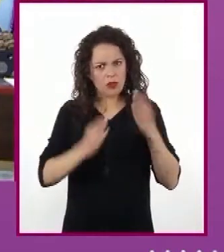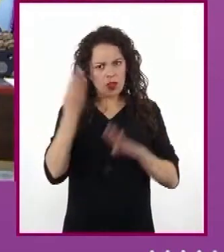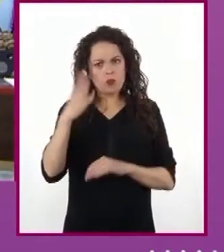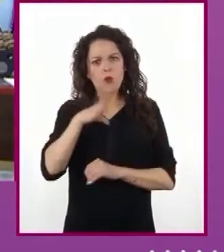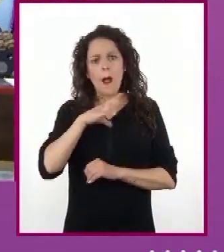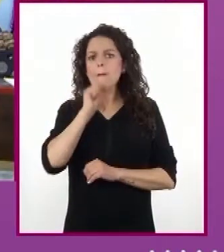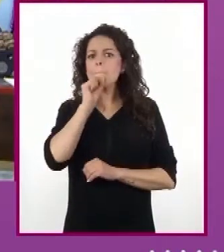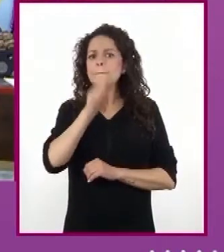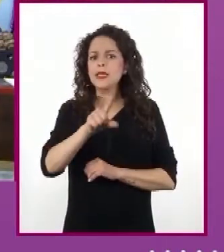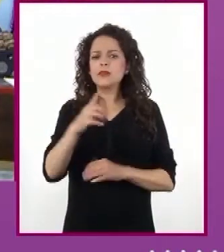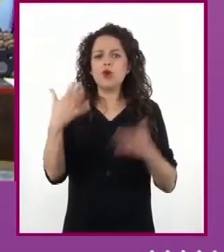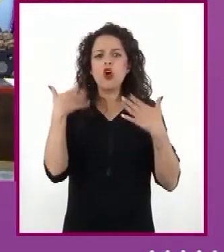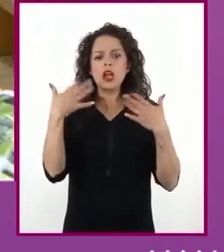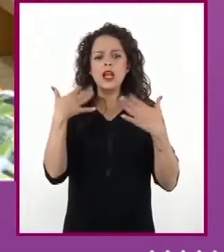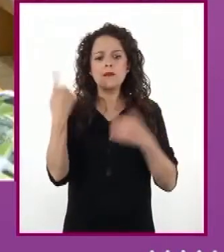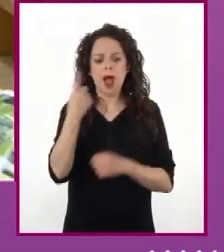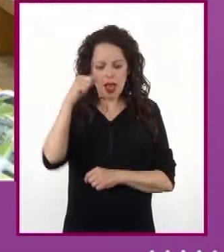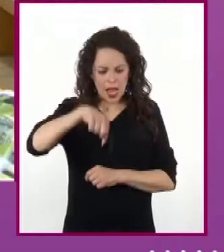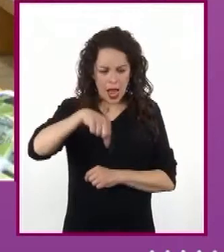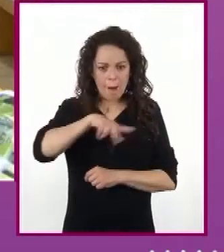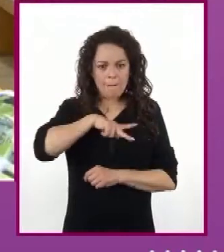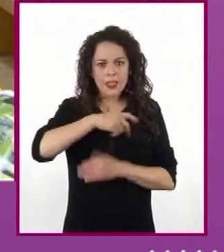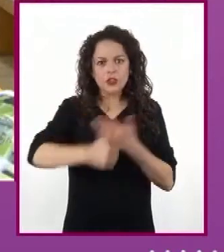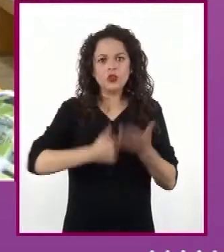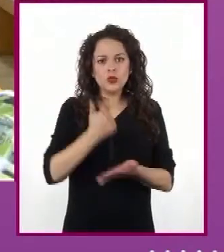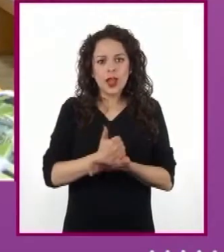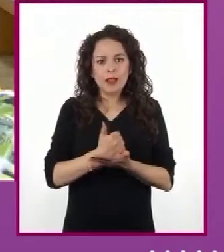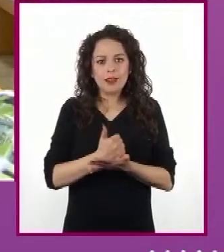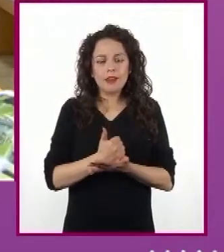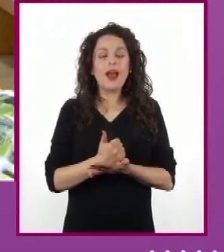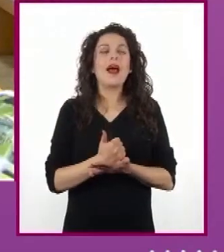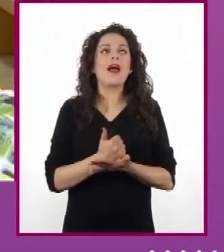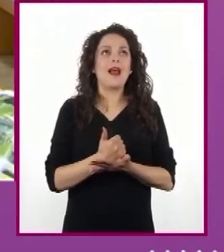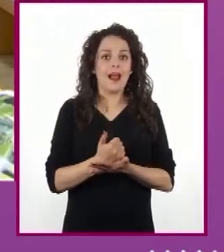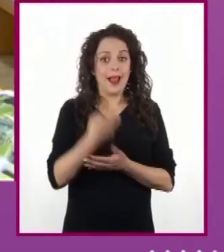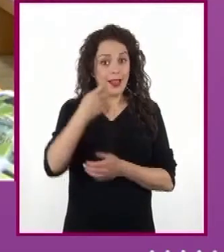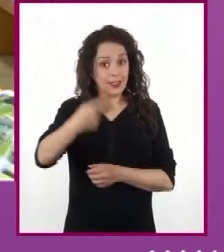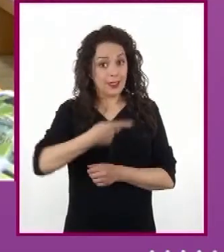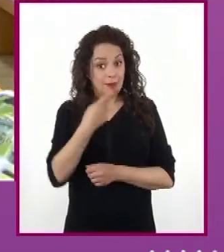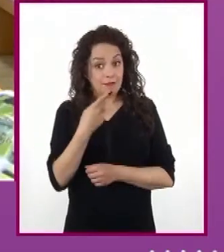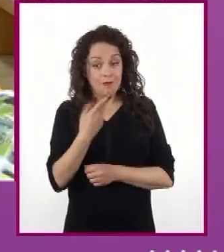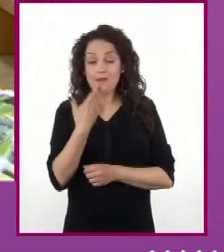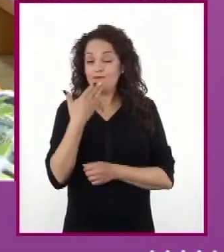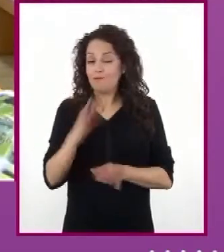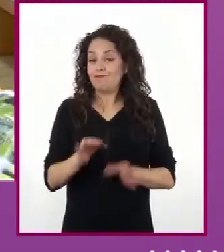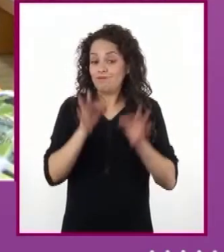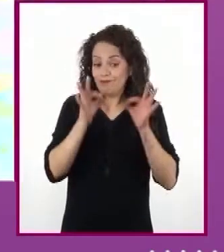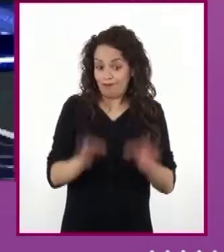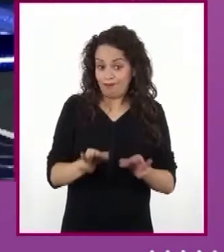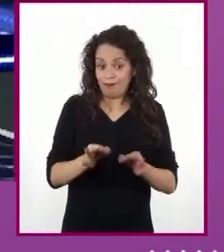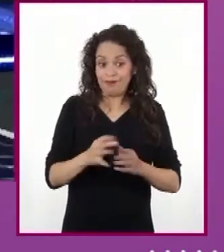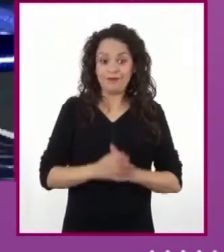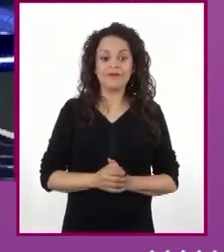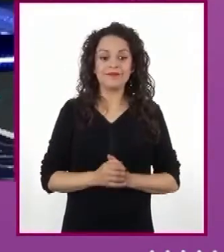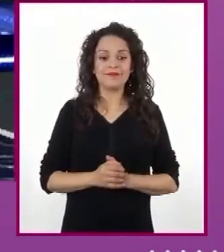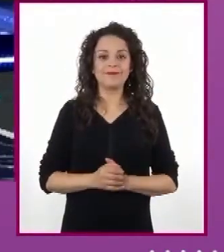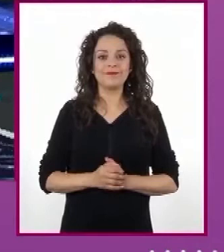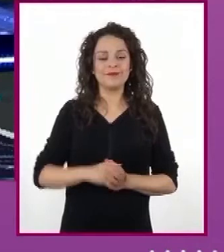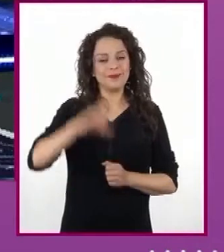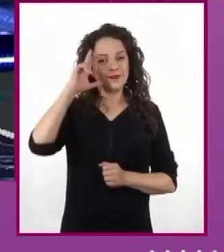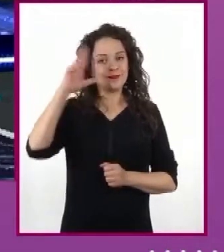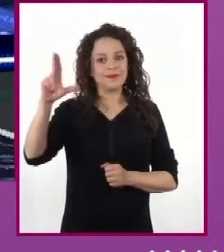mismo clima que mi ciudad? Sin duda, un cuestionamiento excelente para Tlali. ¿Qué tal,